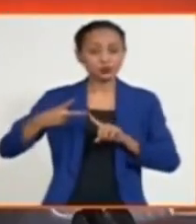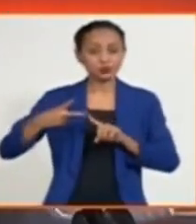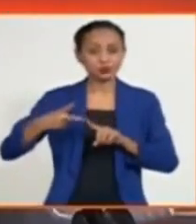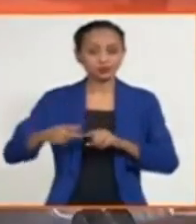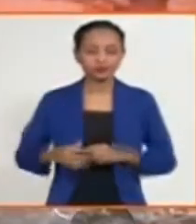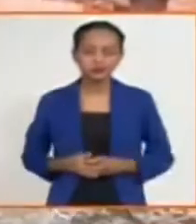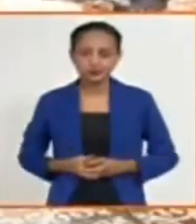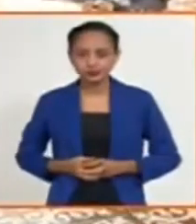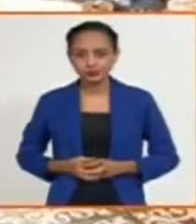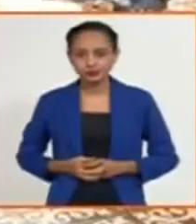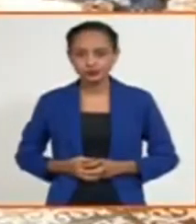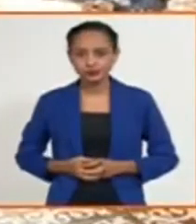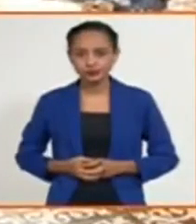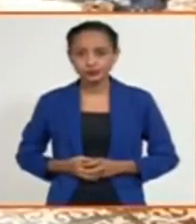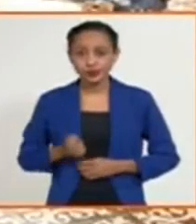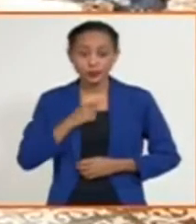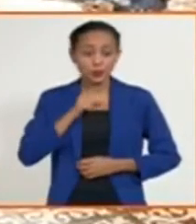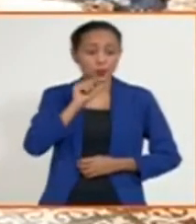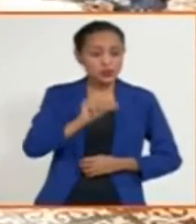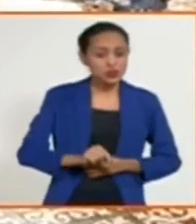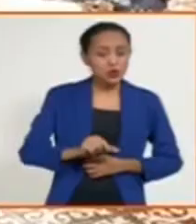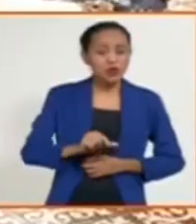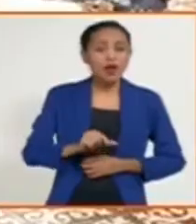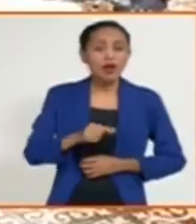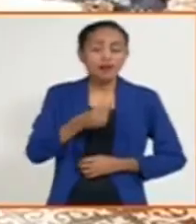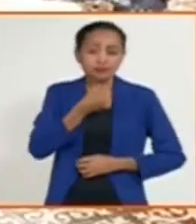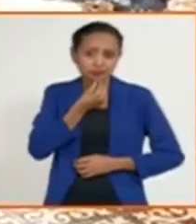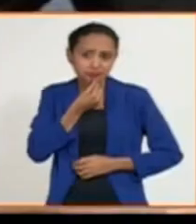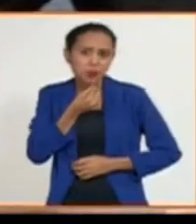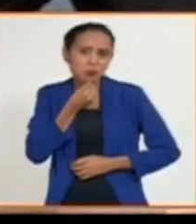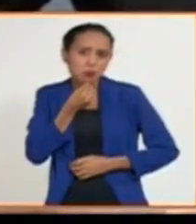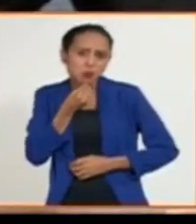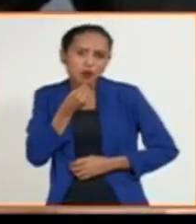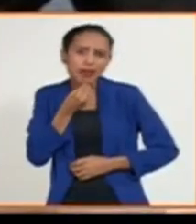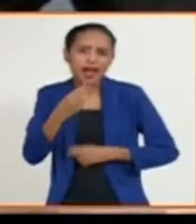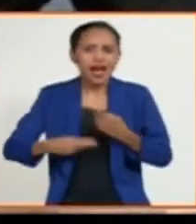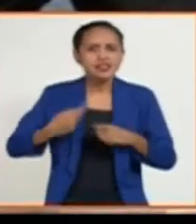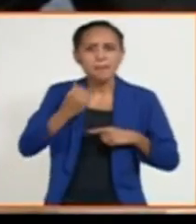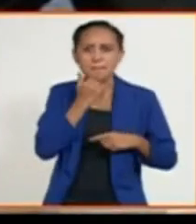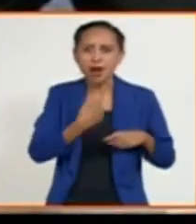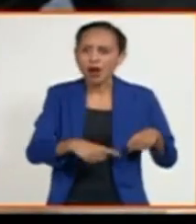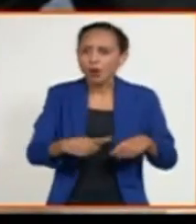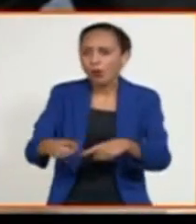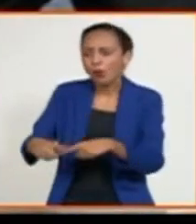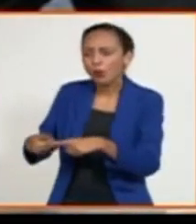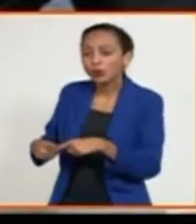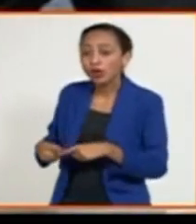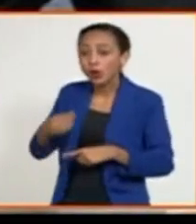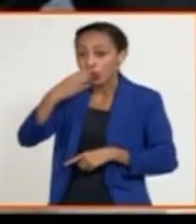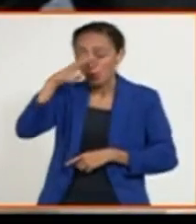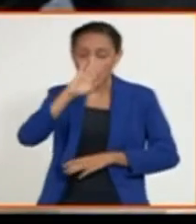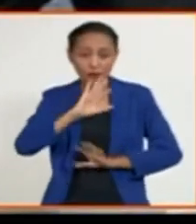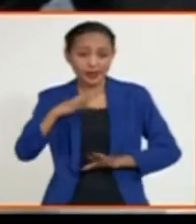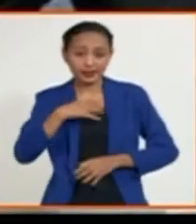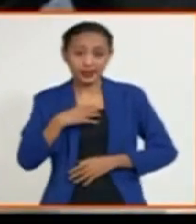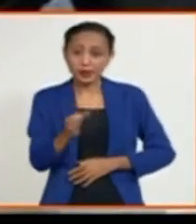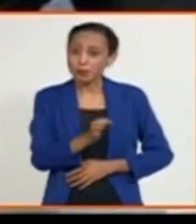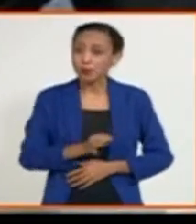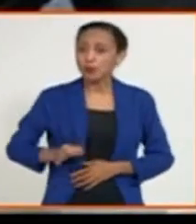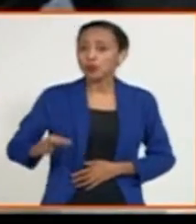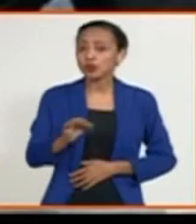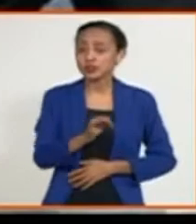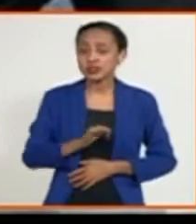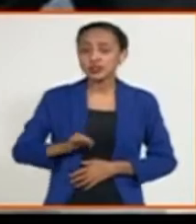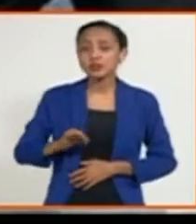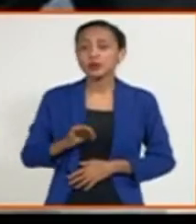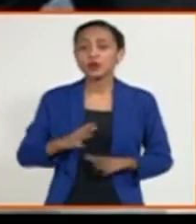las capacidades de las personas mayores. Eso se traduce en entornos amigables. En entornos amigables. Cuba ya tiene municipios en la red mundial, este,